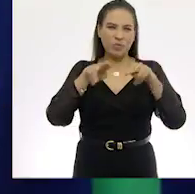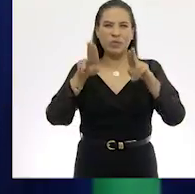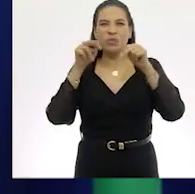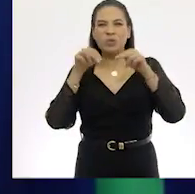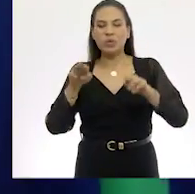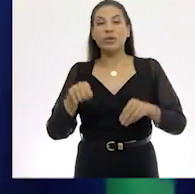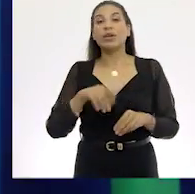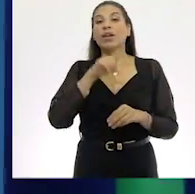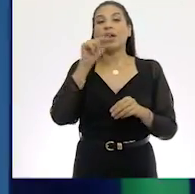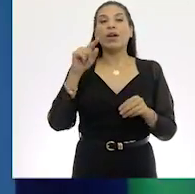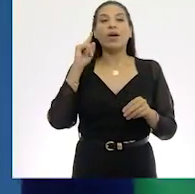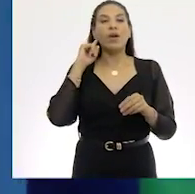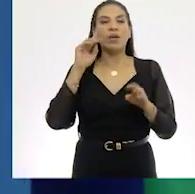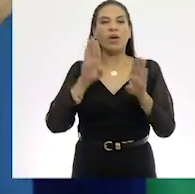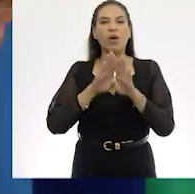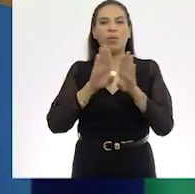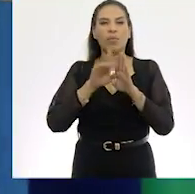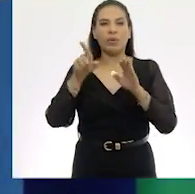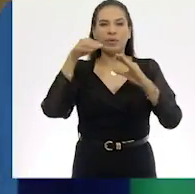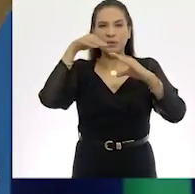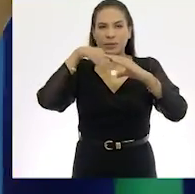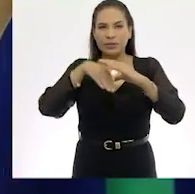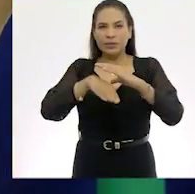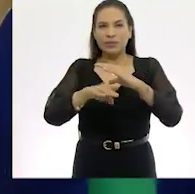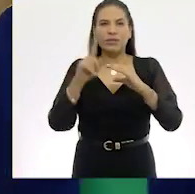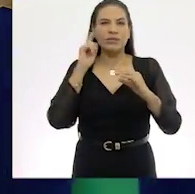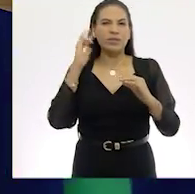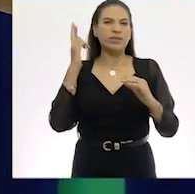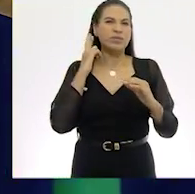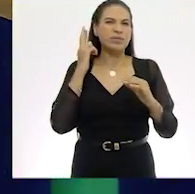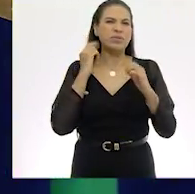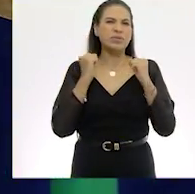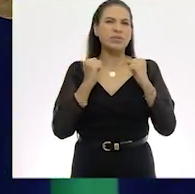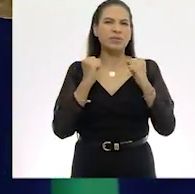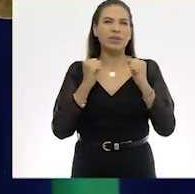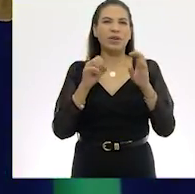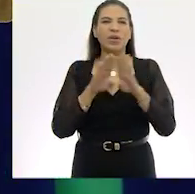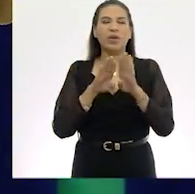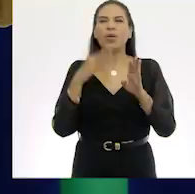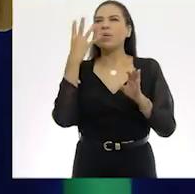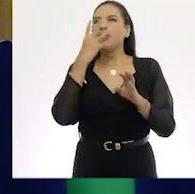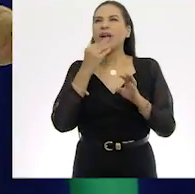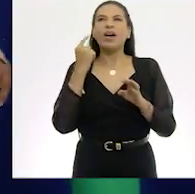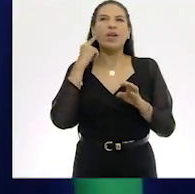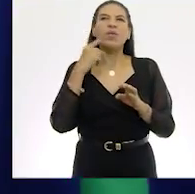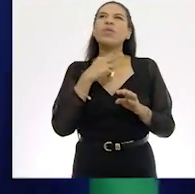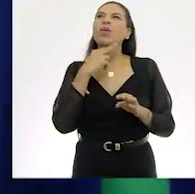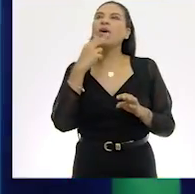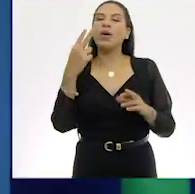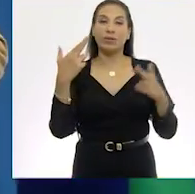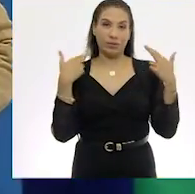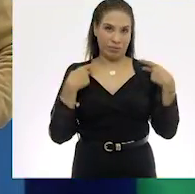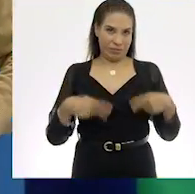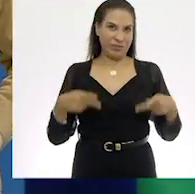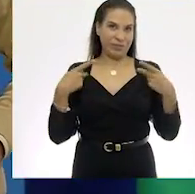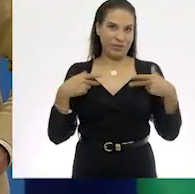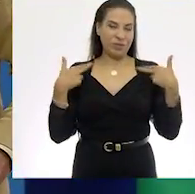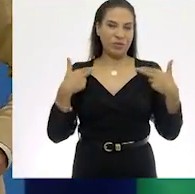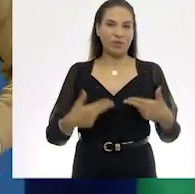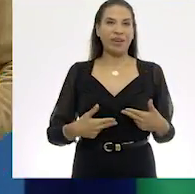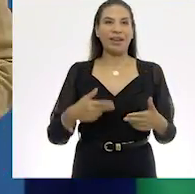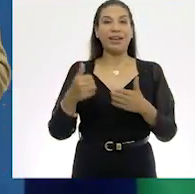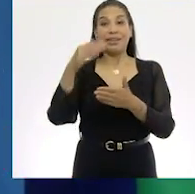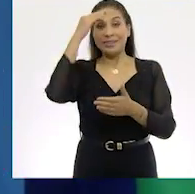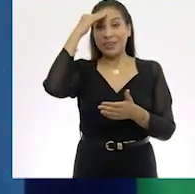El eco de la cueva hace que sus mugidos se escuchen como una bella voz humana. Una señora de la